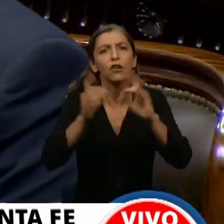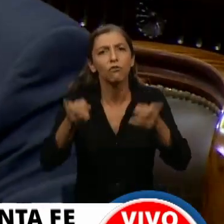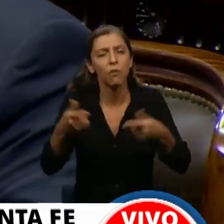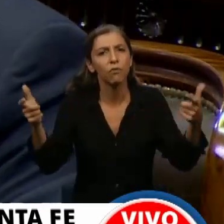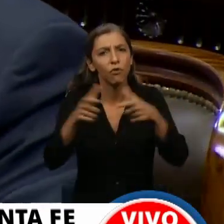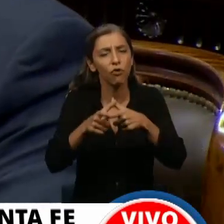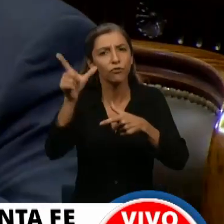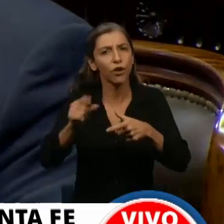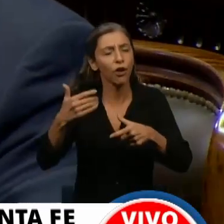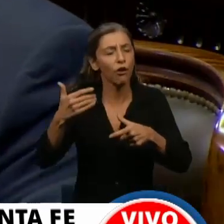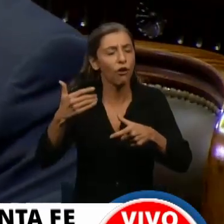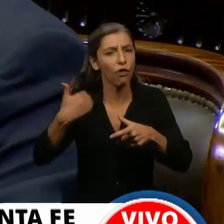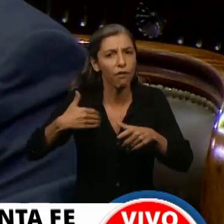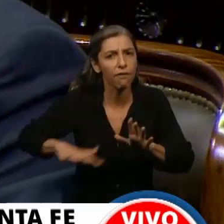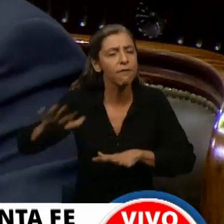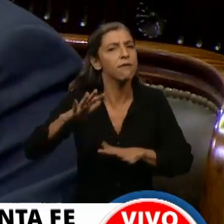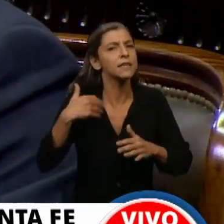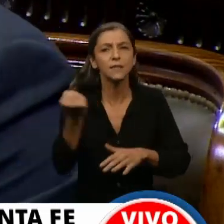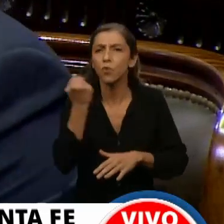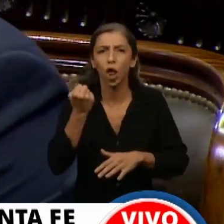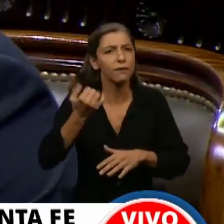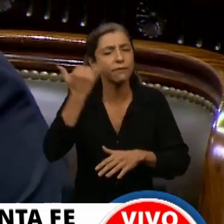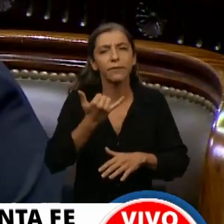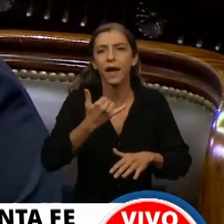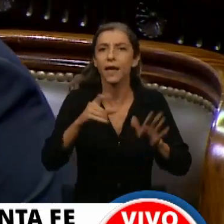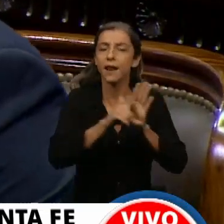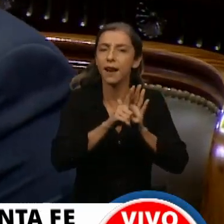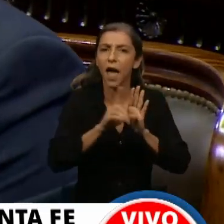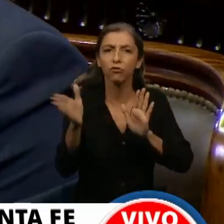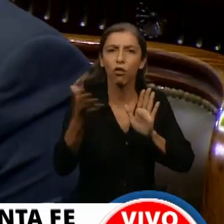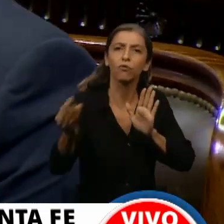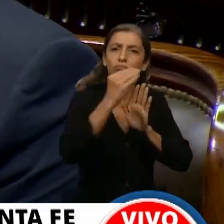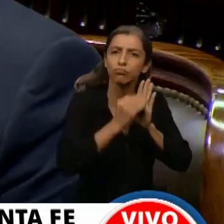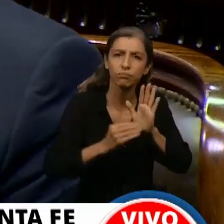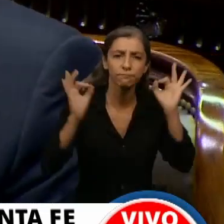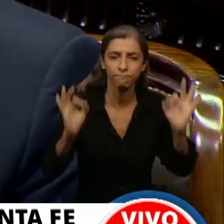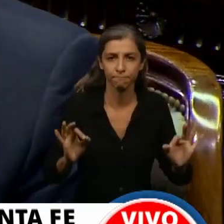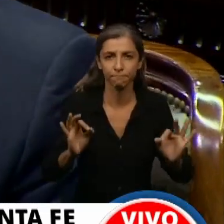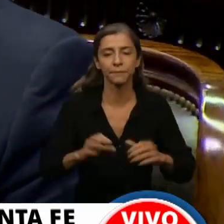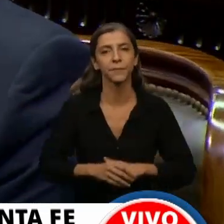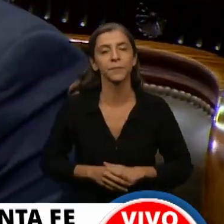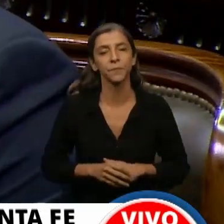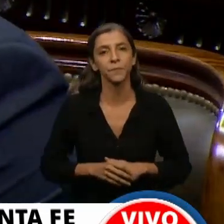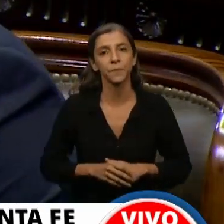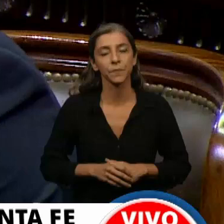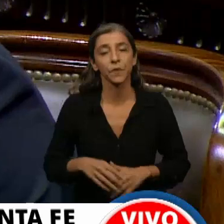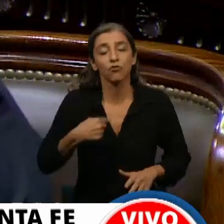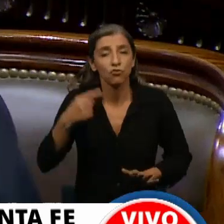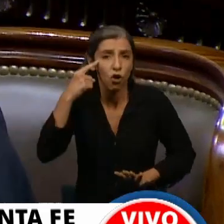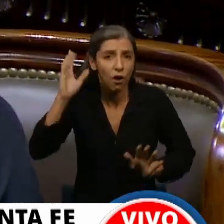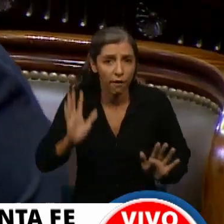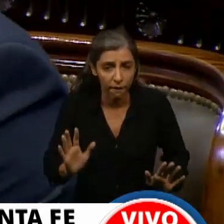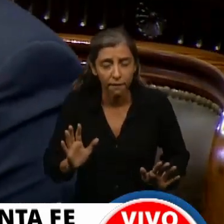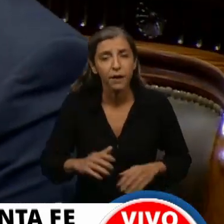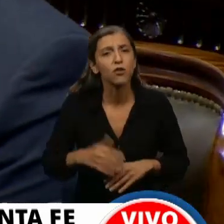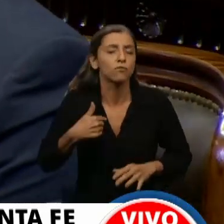federales. Tenemos un muy buen marco legal. Mire, yo creo que estamos, o soy de los que creo que estamos